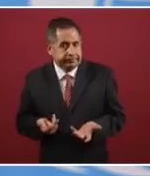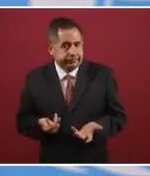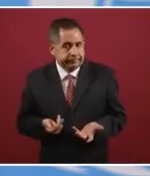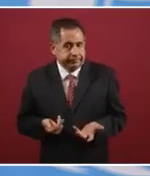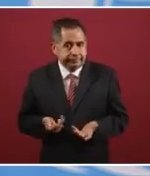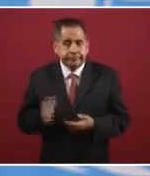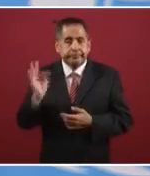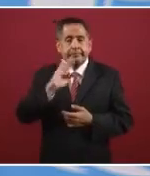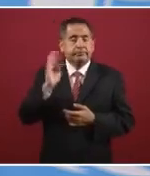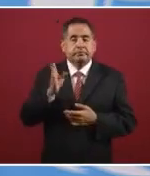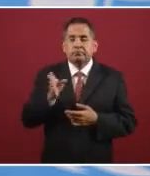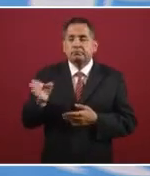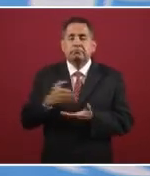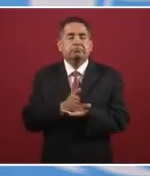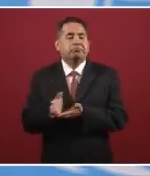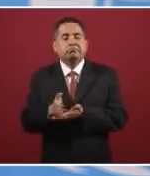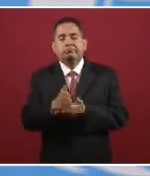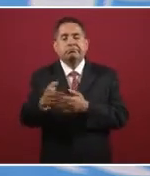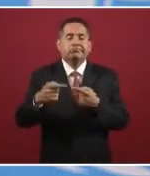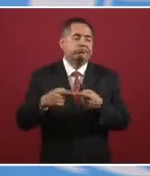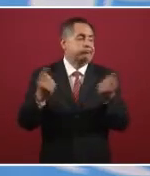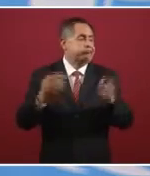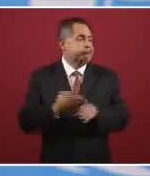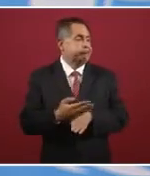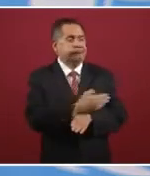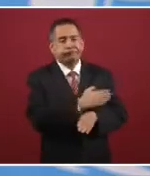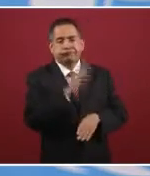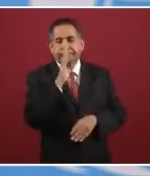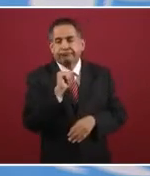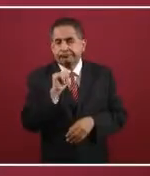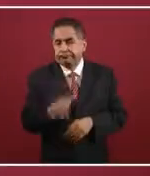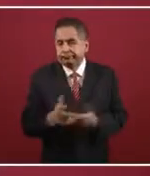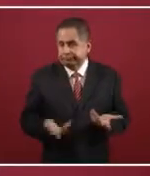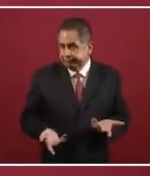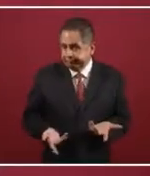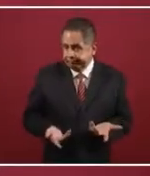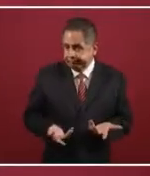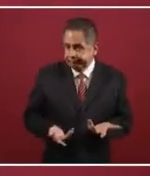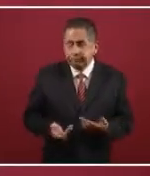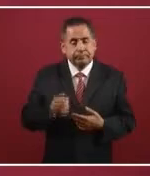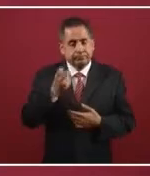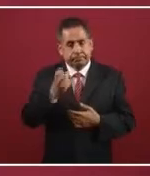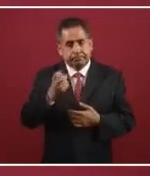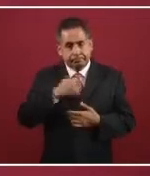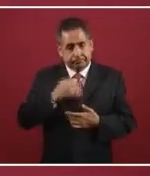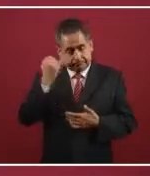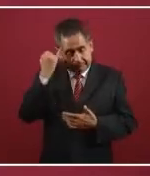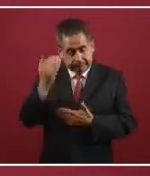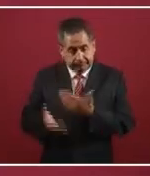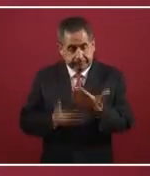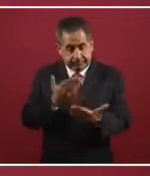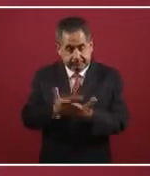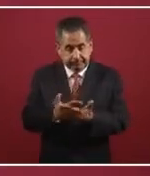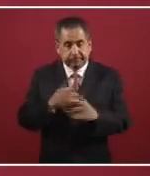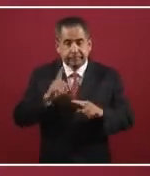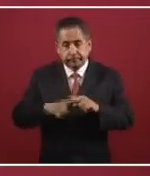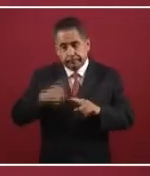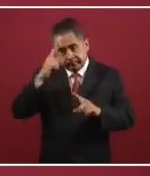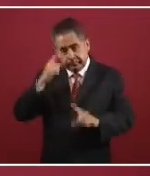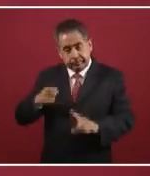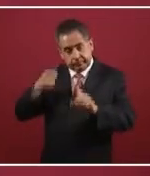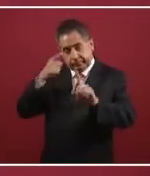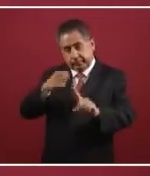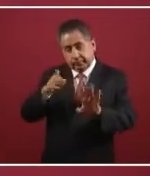puede tomar el camino de las conductas antisociales. Entonces, por eso mi planteamiento y el